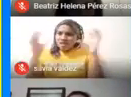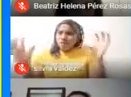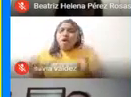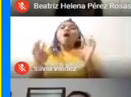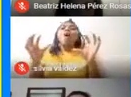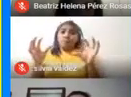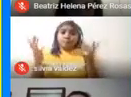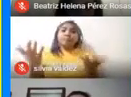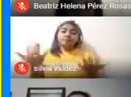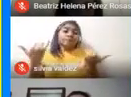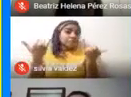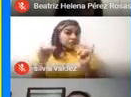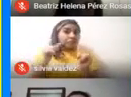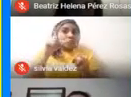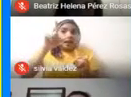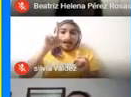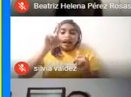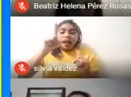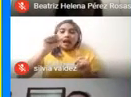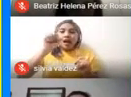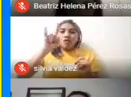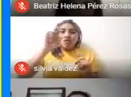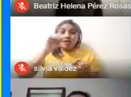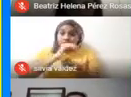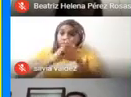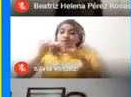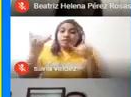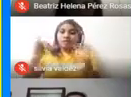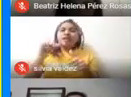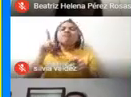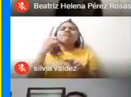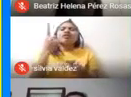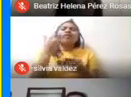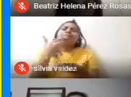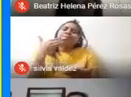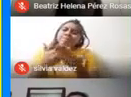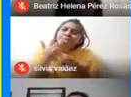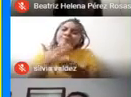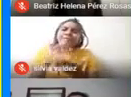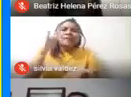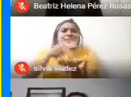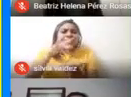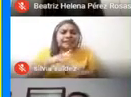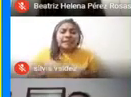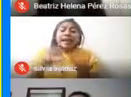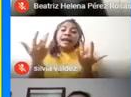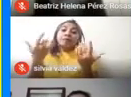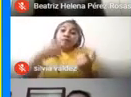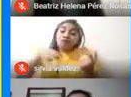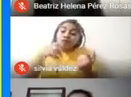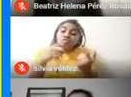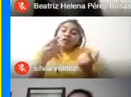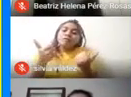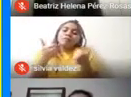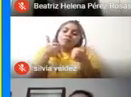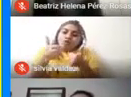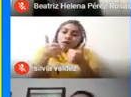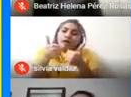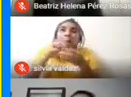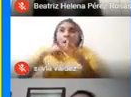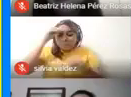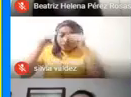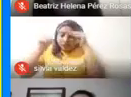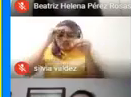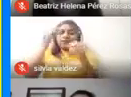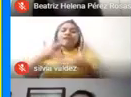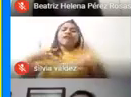Entonces ya Laura los invitó y solamente me queda agradecerles la asistencia. Espero que esta sesión haya sido de mucho aprendizaje y una